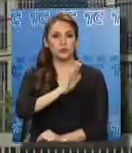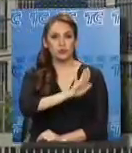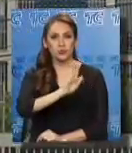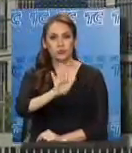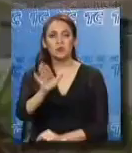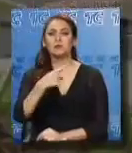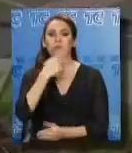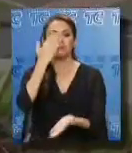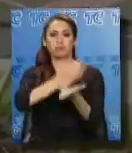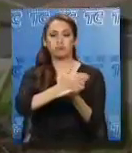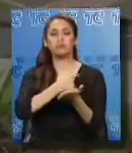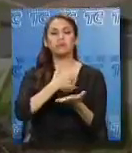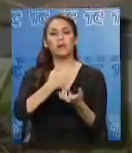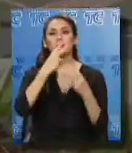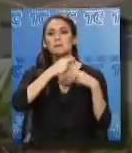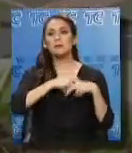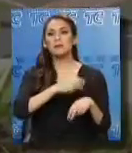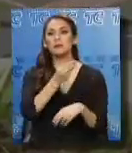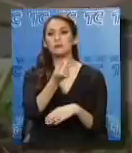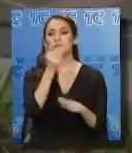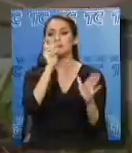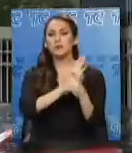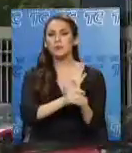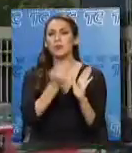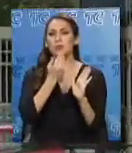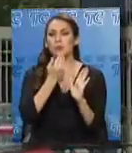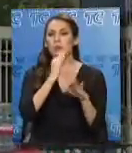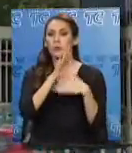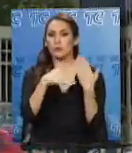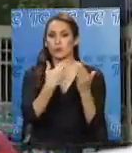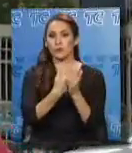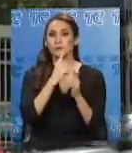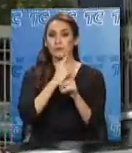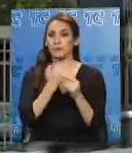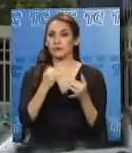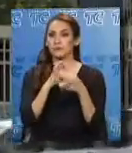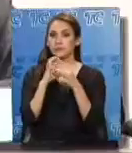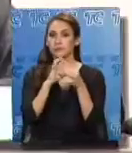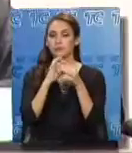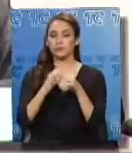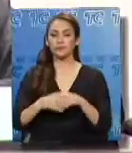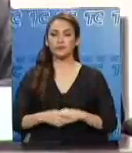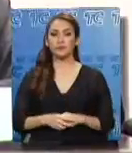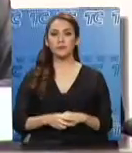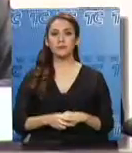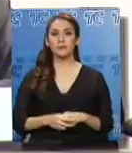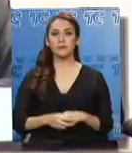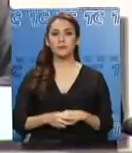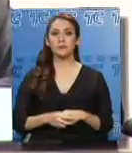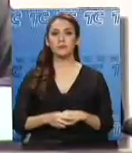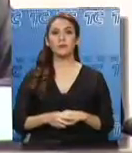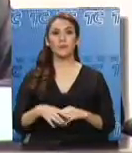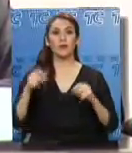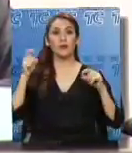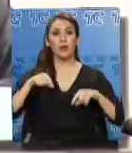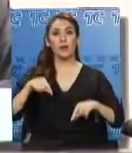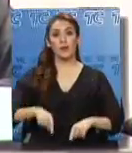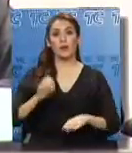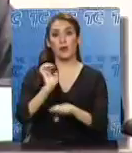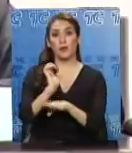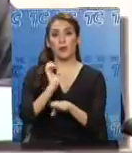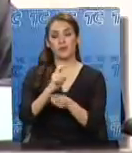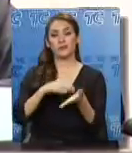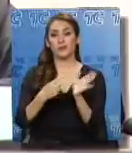marcha. El fiscal espera que el presidente de la Ecuatoriana de Fútbol colabore con la justicia. Son delitos que se han cometido en territorio